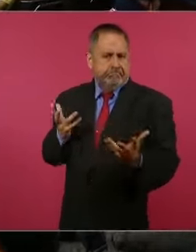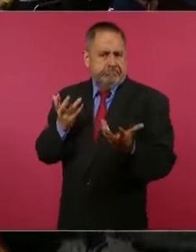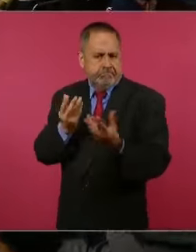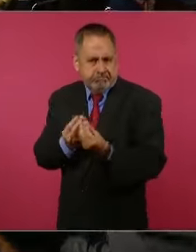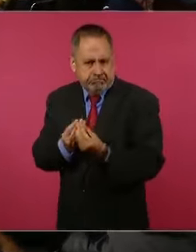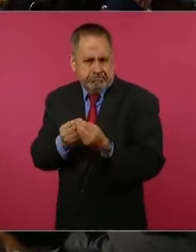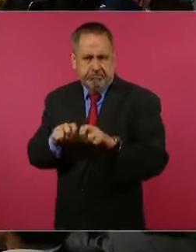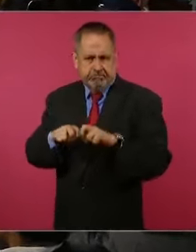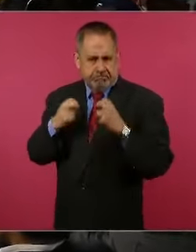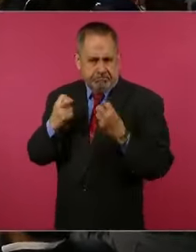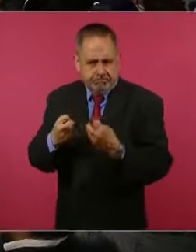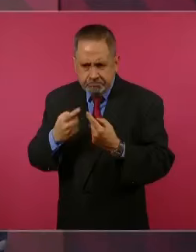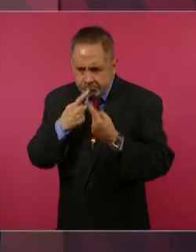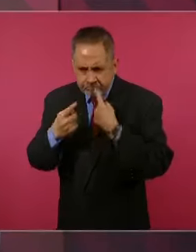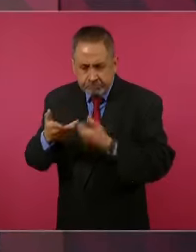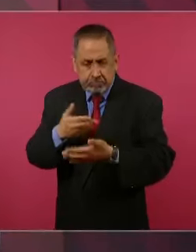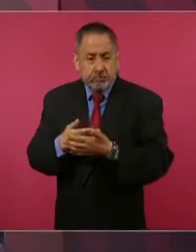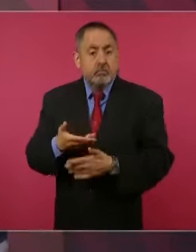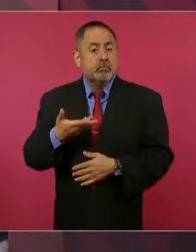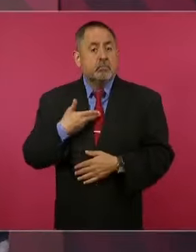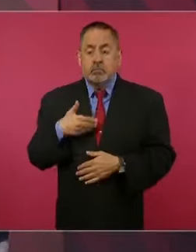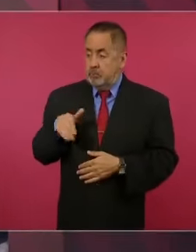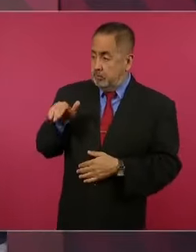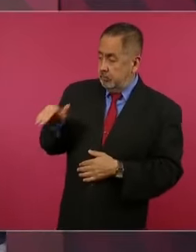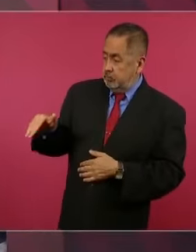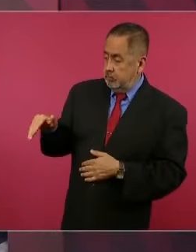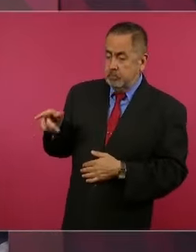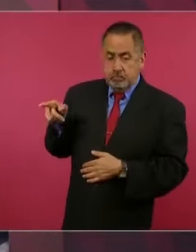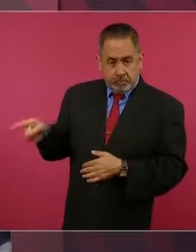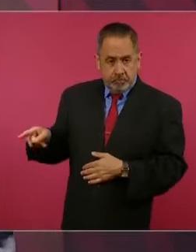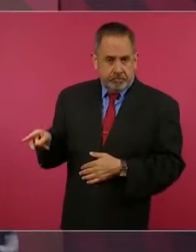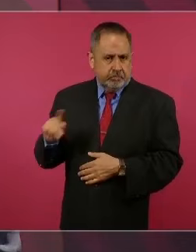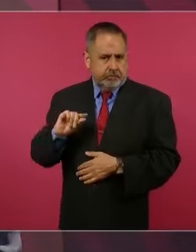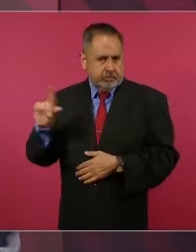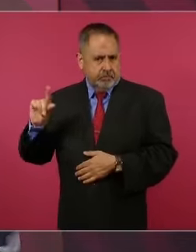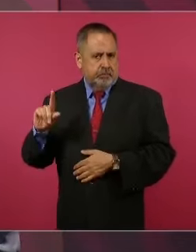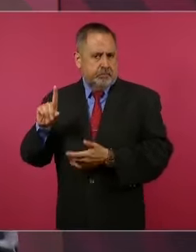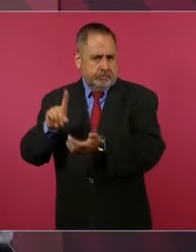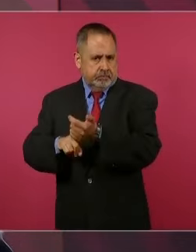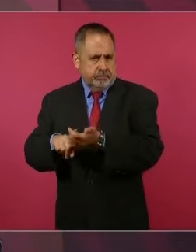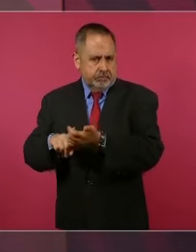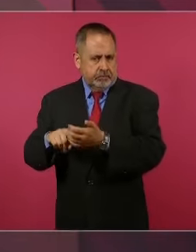estoy pidiendo a los servidores públicos nuestros